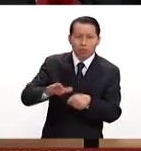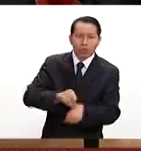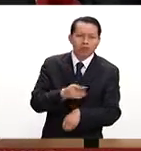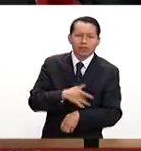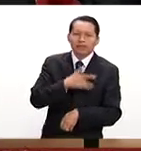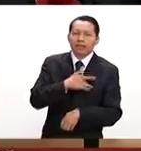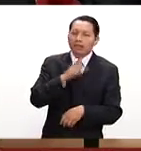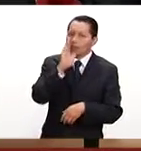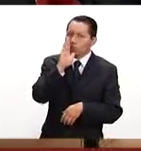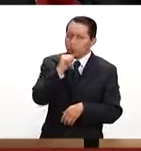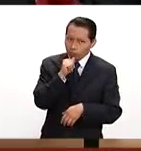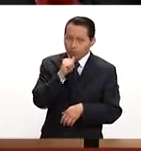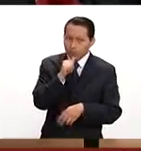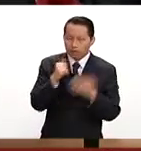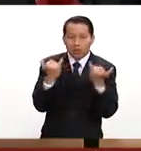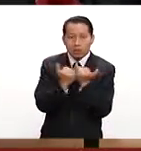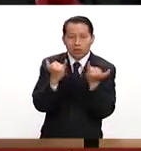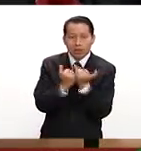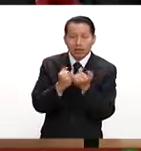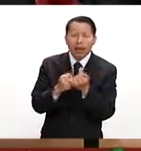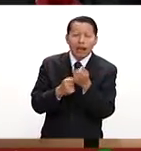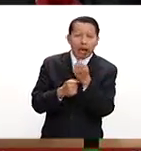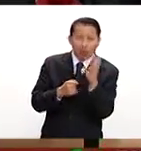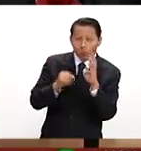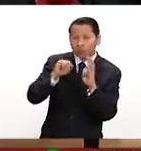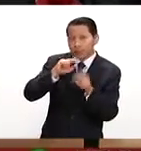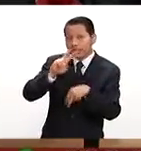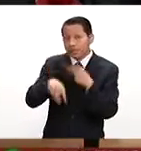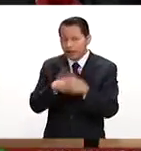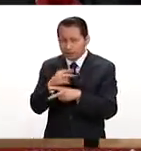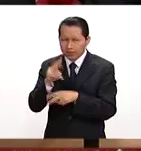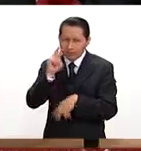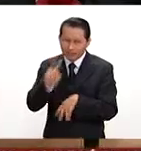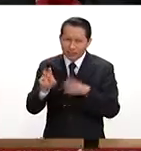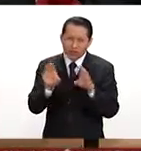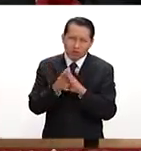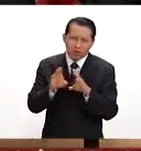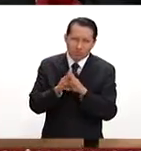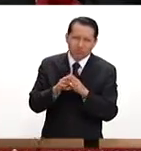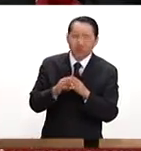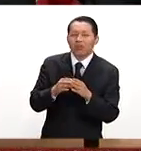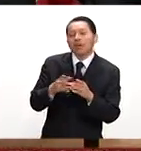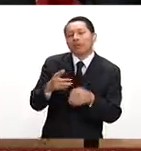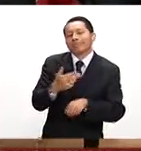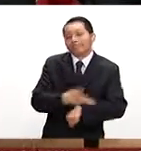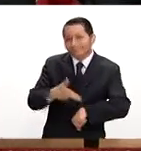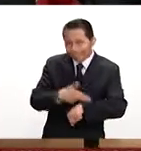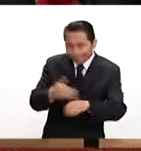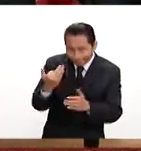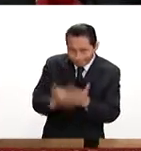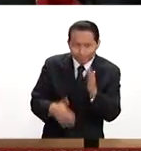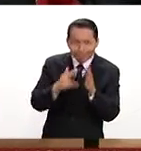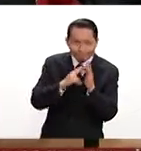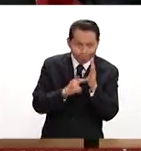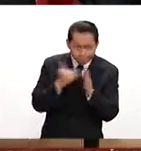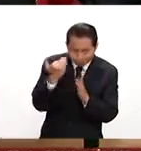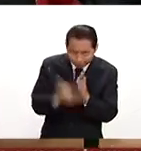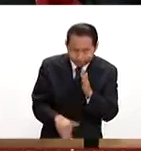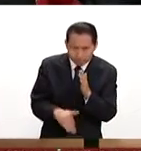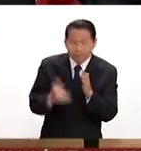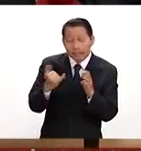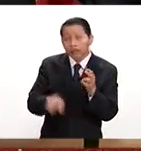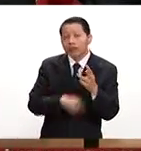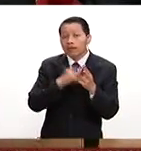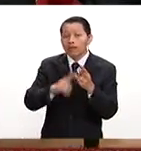que no son sujetos de. Y los que ya han ido sí ven que hay un tema de no tienen los papeles, no tienen los requisitos. Y hay otro